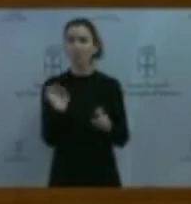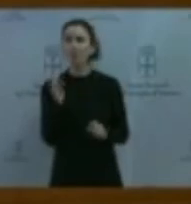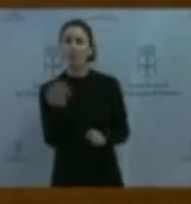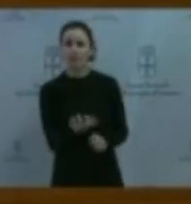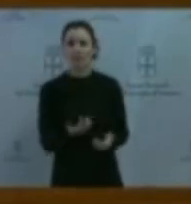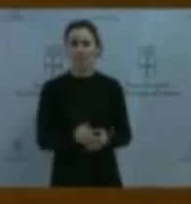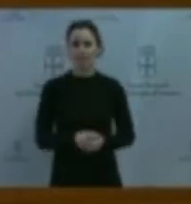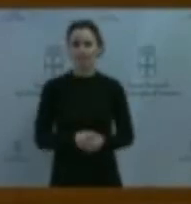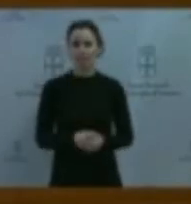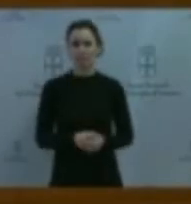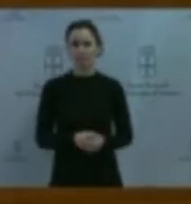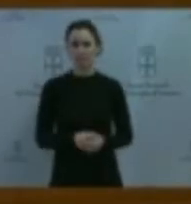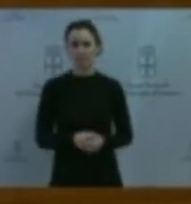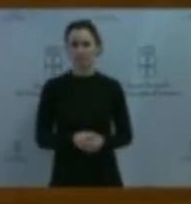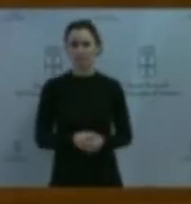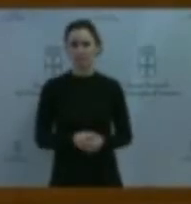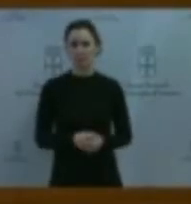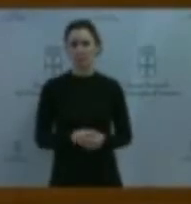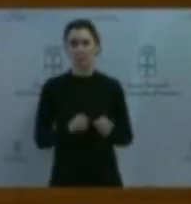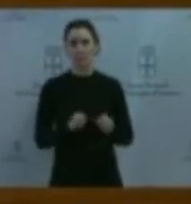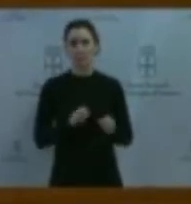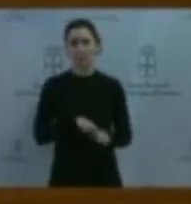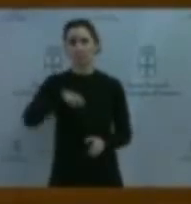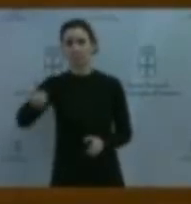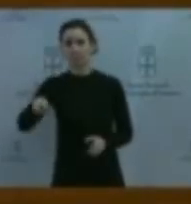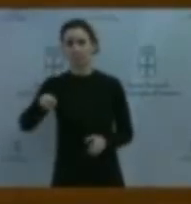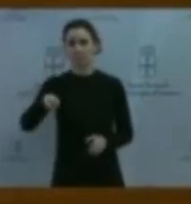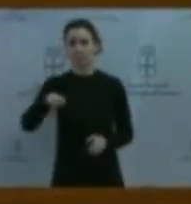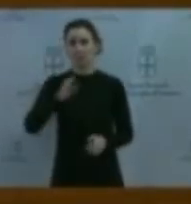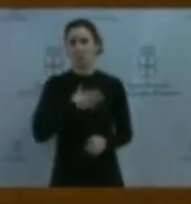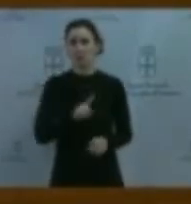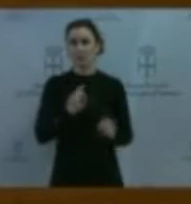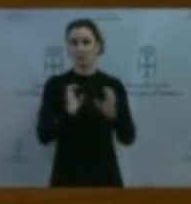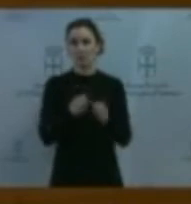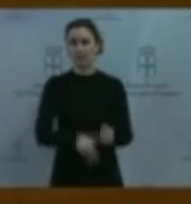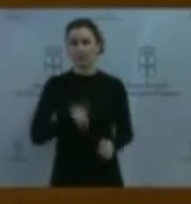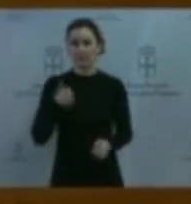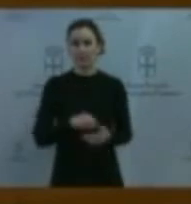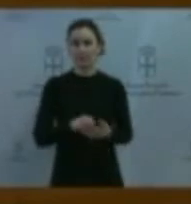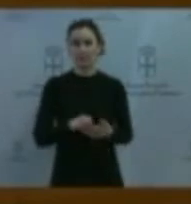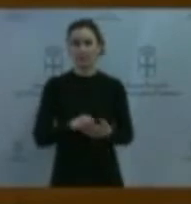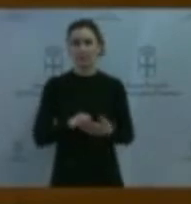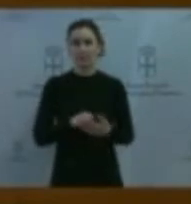desertando, digamos, de venir a la Junta General. ¿No? Bueno, pues ahí hay que actuar y hay que desbloquear esas situaciones.